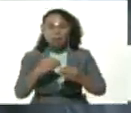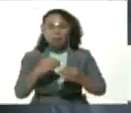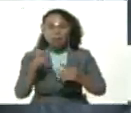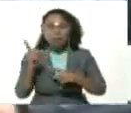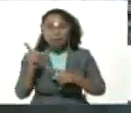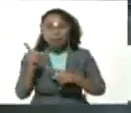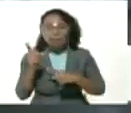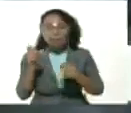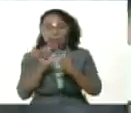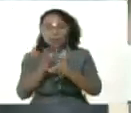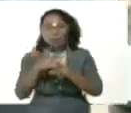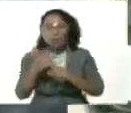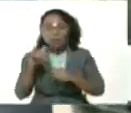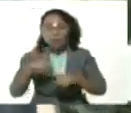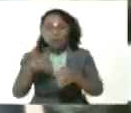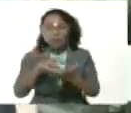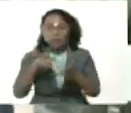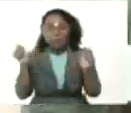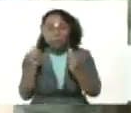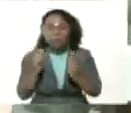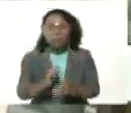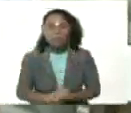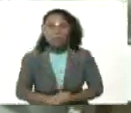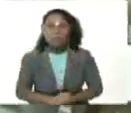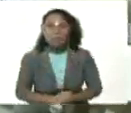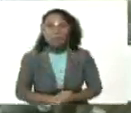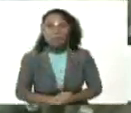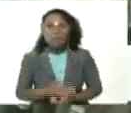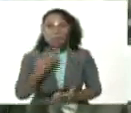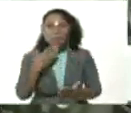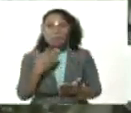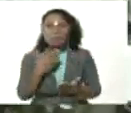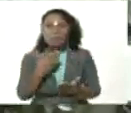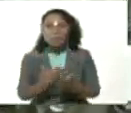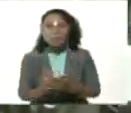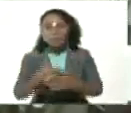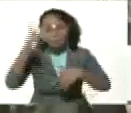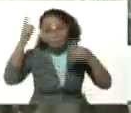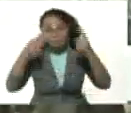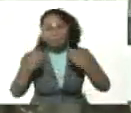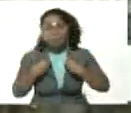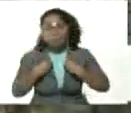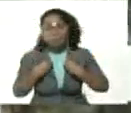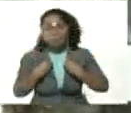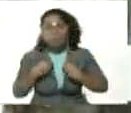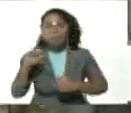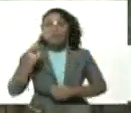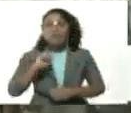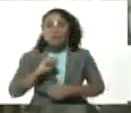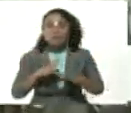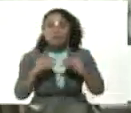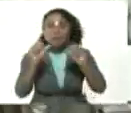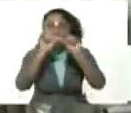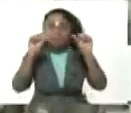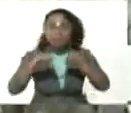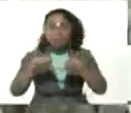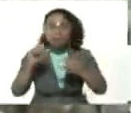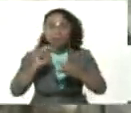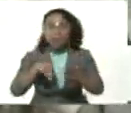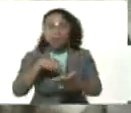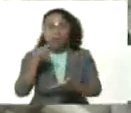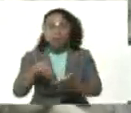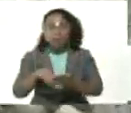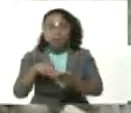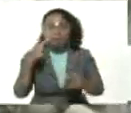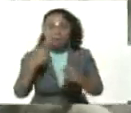esta situación en el estado de Mérida. Gracias, protector Chávez Vive, mi comandante jefe. Efectivamente, todo el Sistema Nacional de Gestión de